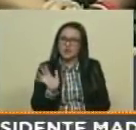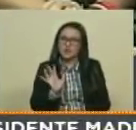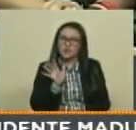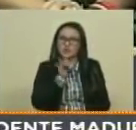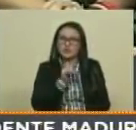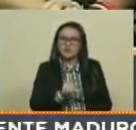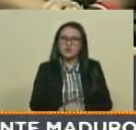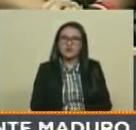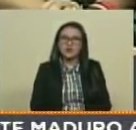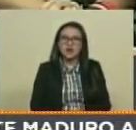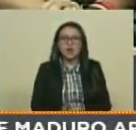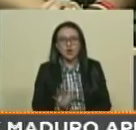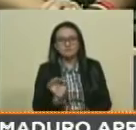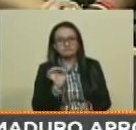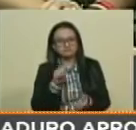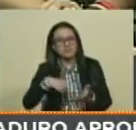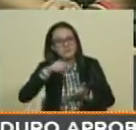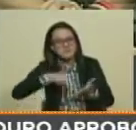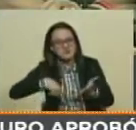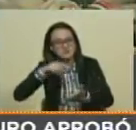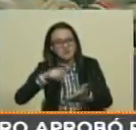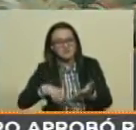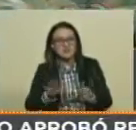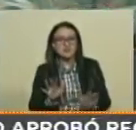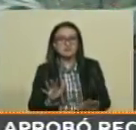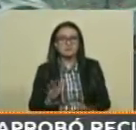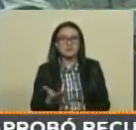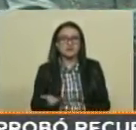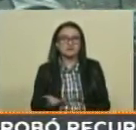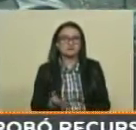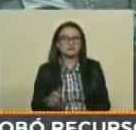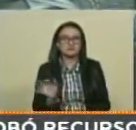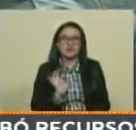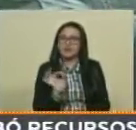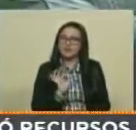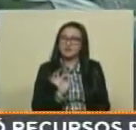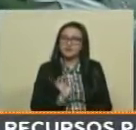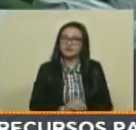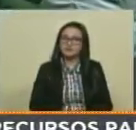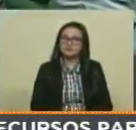o cautelares, o medidas humanitarias.